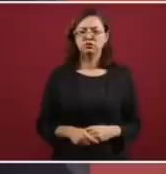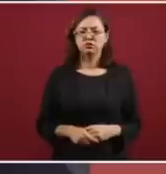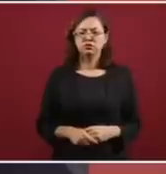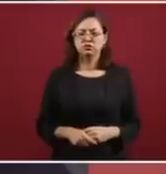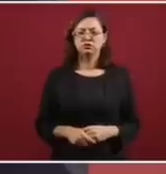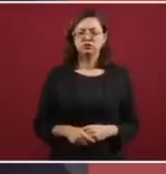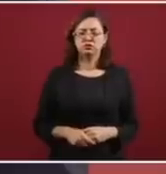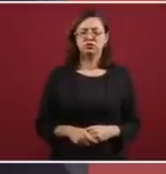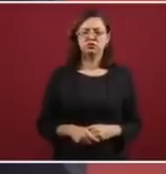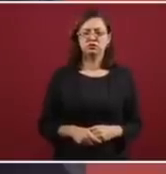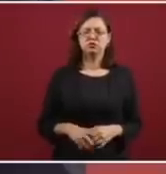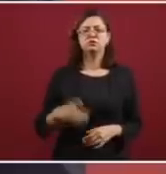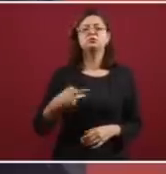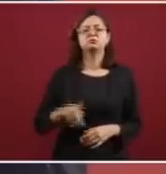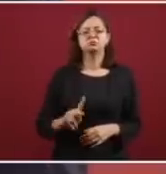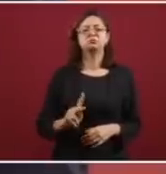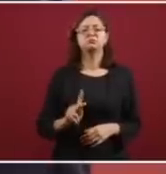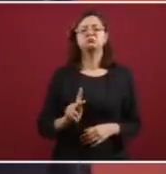sí